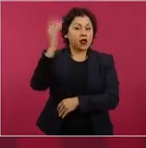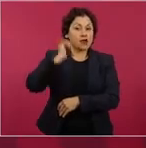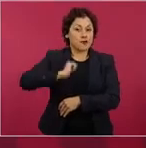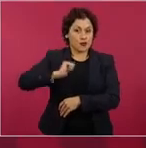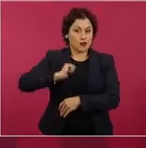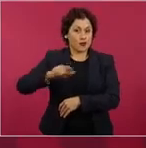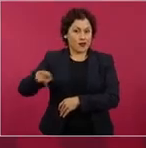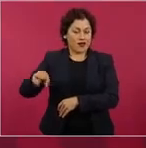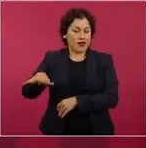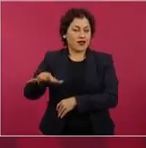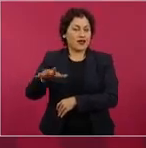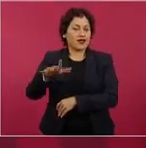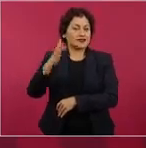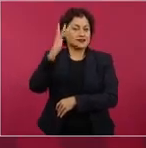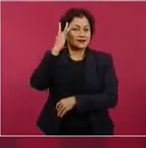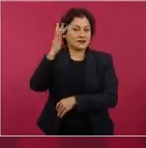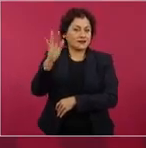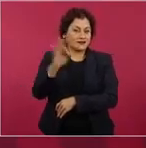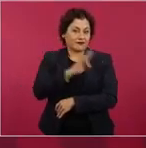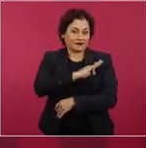podía